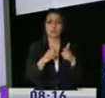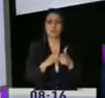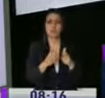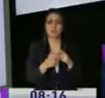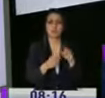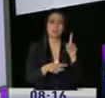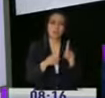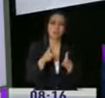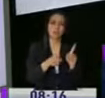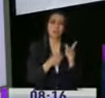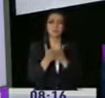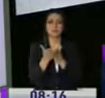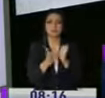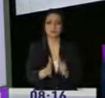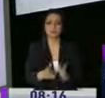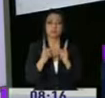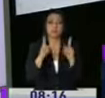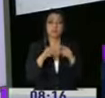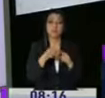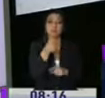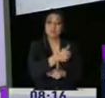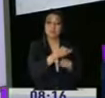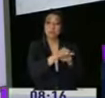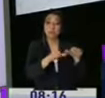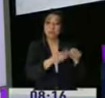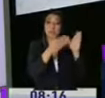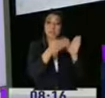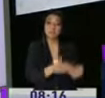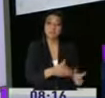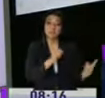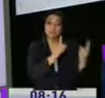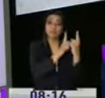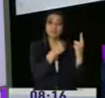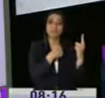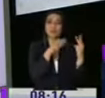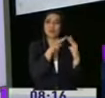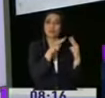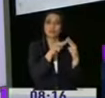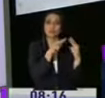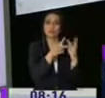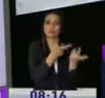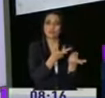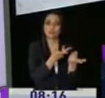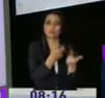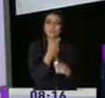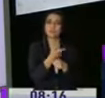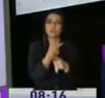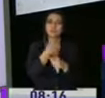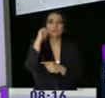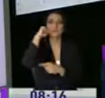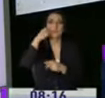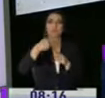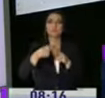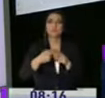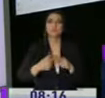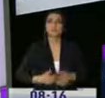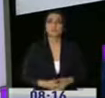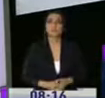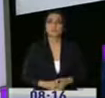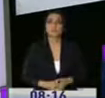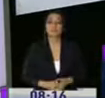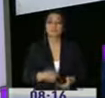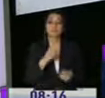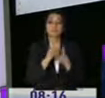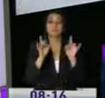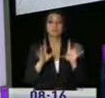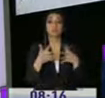servidores, pero no el administrador zonal. No tengo la fortuna de conocer al administrador zonal, por eso no me acuerdo el nombre. Muy bien, esa es la fortuna que todos